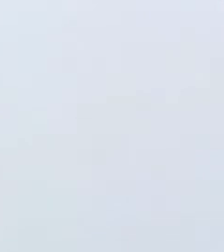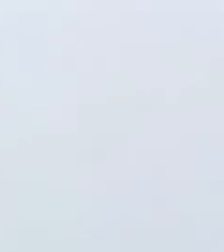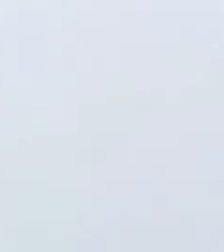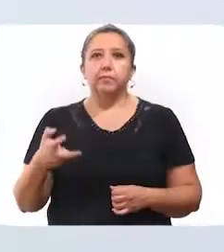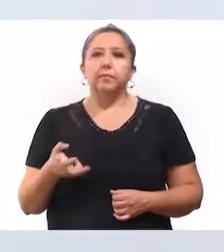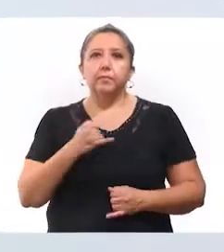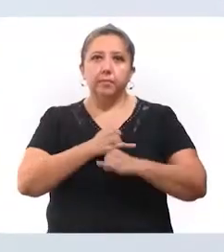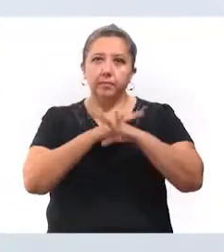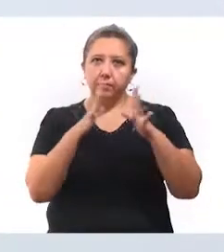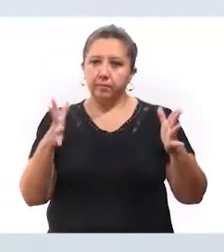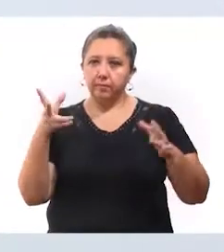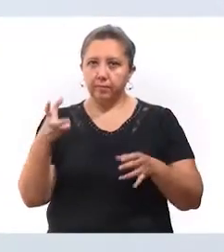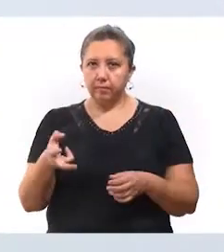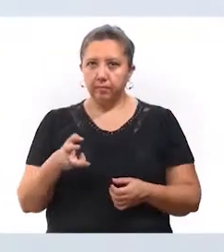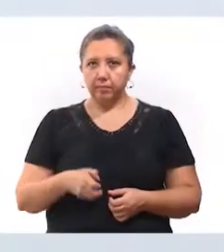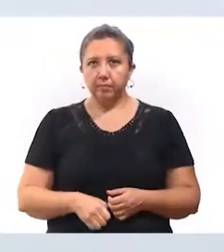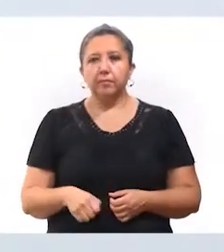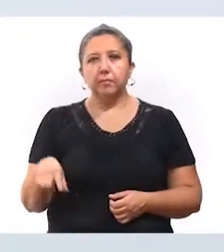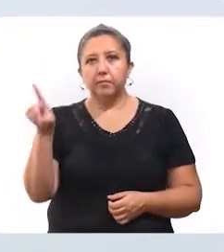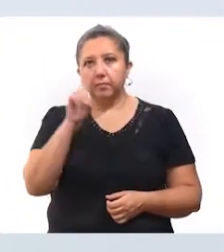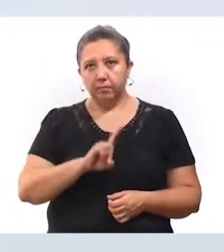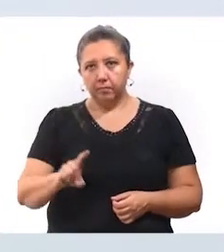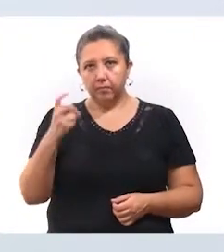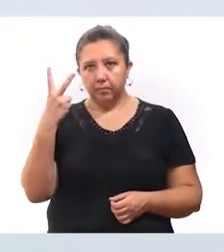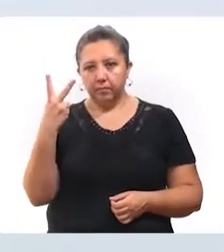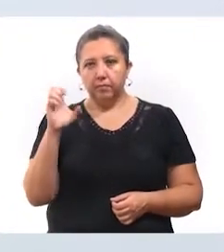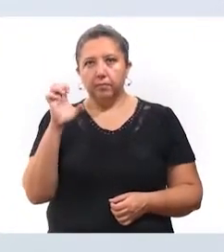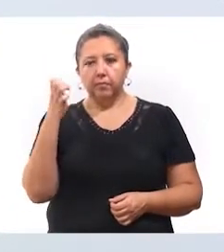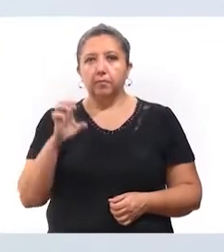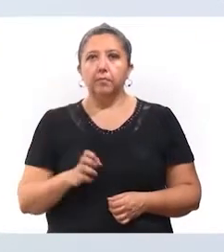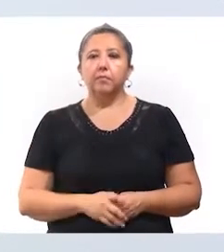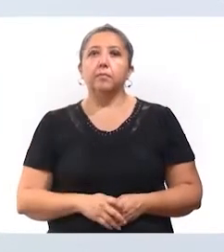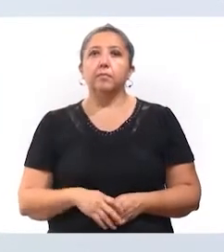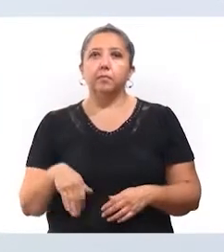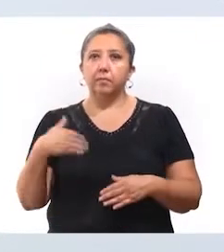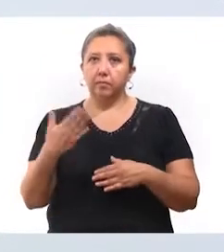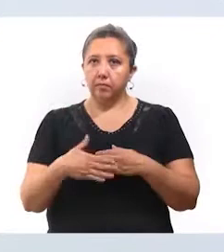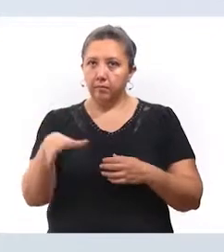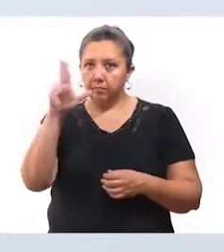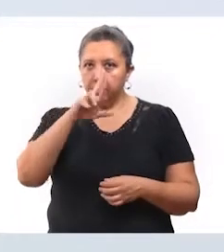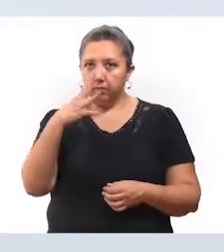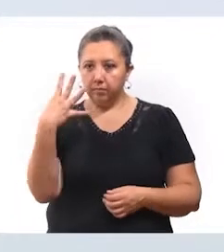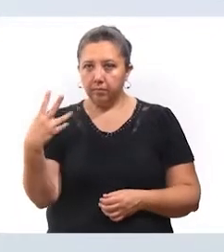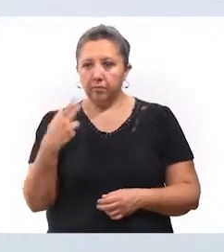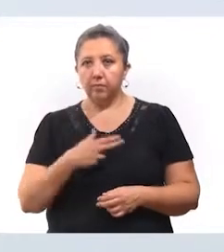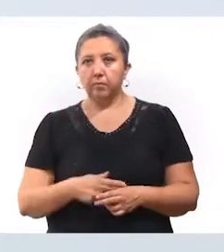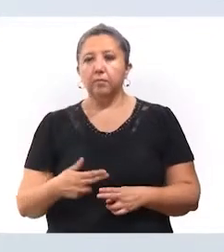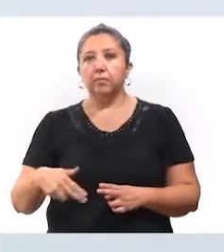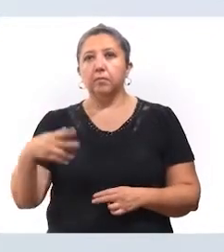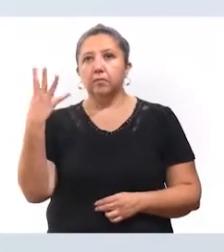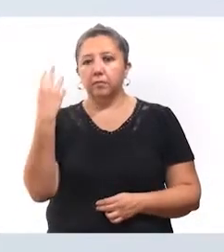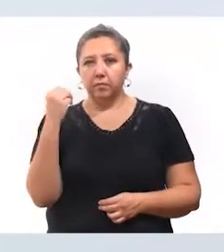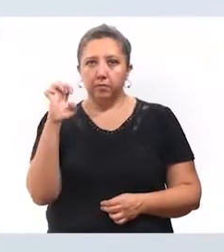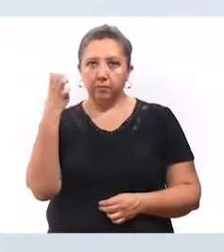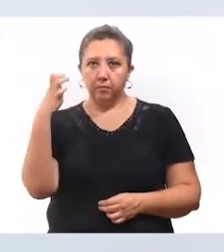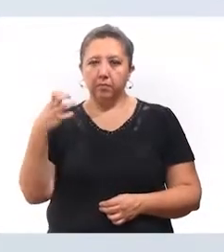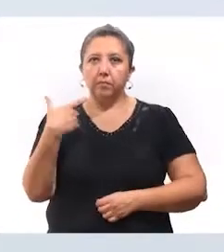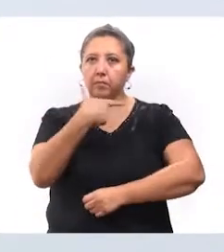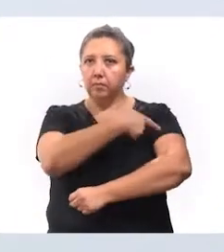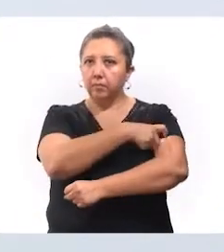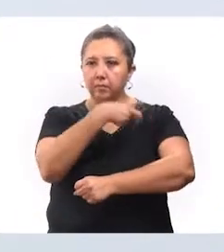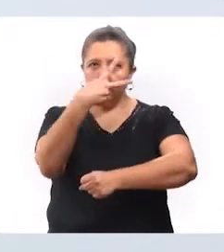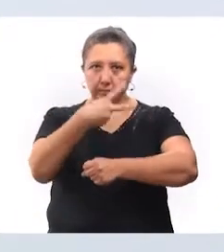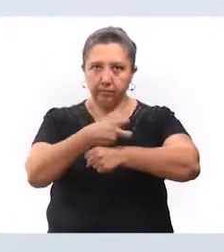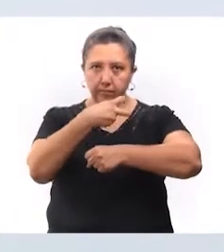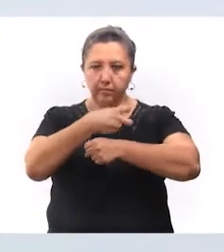Químico. Este es el parte médico de este domingo 2 de enero. A partir del martes 4 al domingo 9 de enero se aplicará